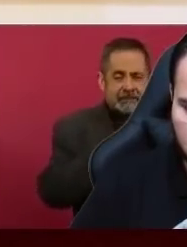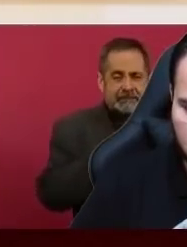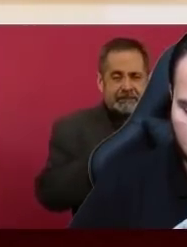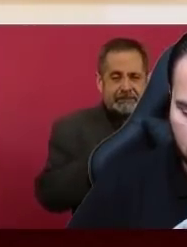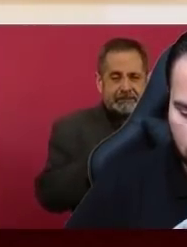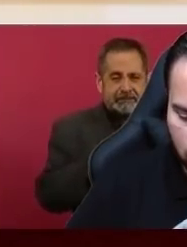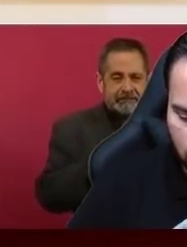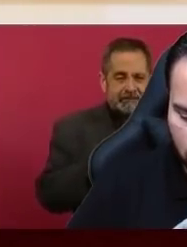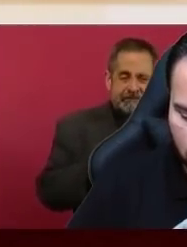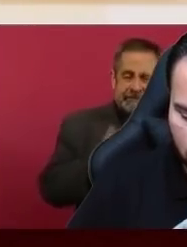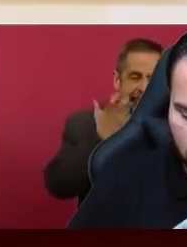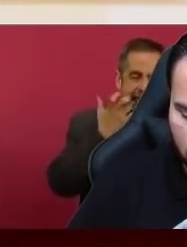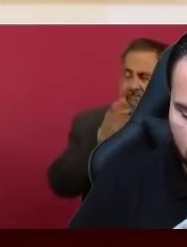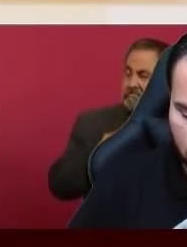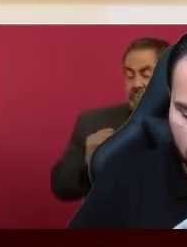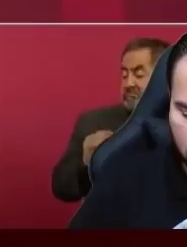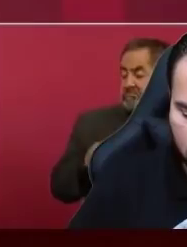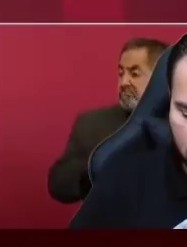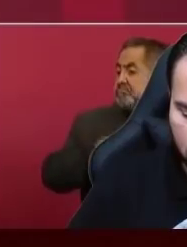luís hacheros